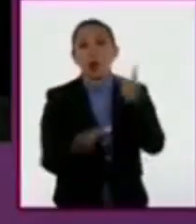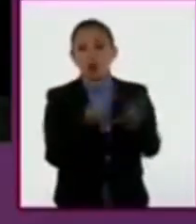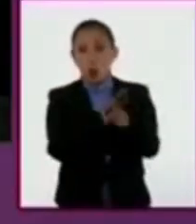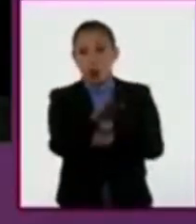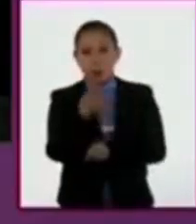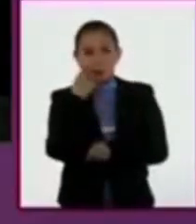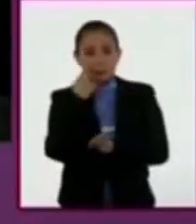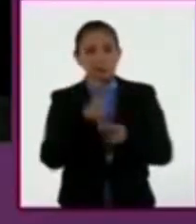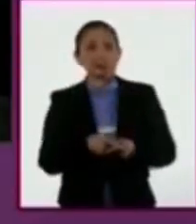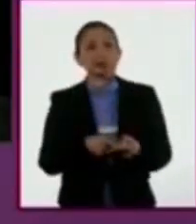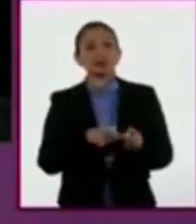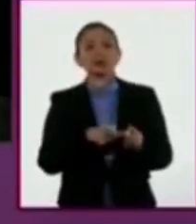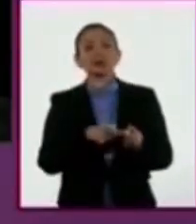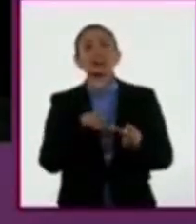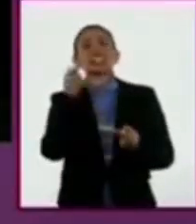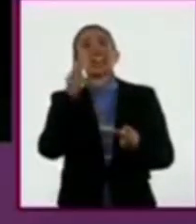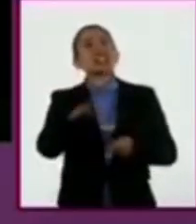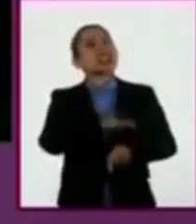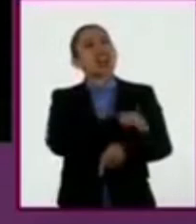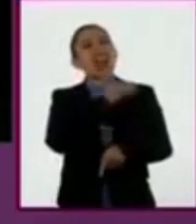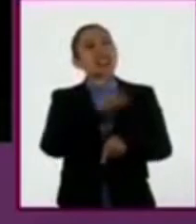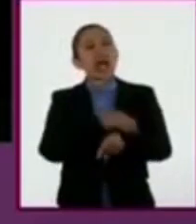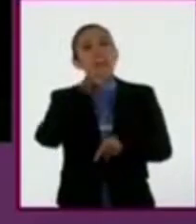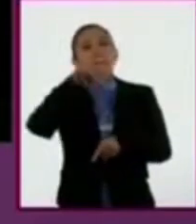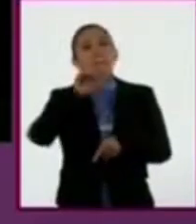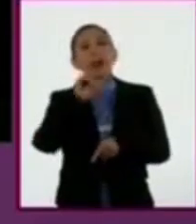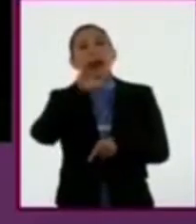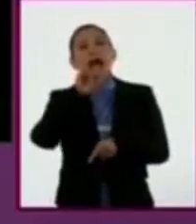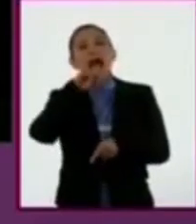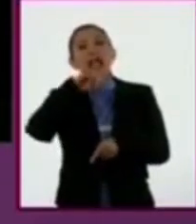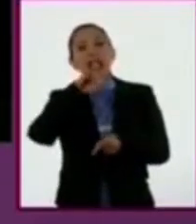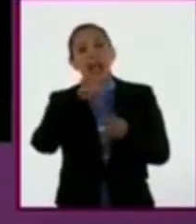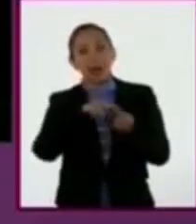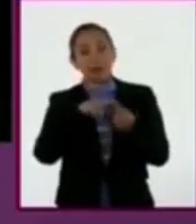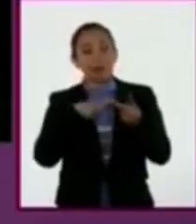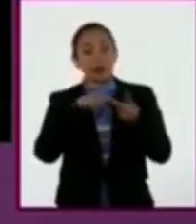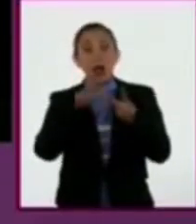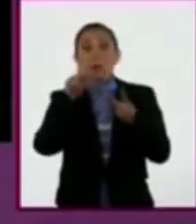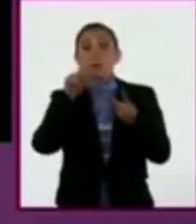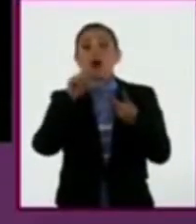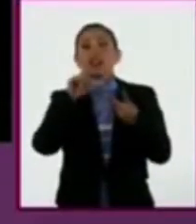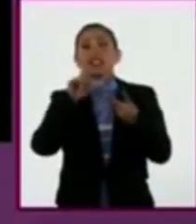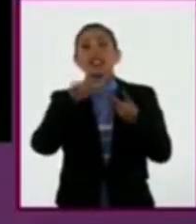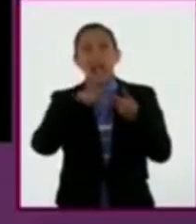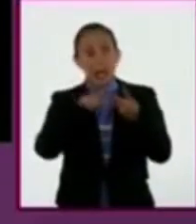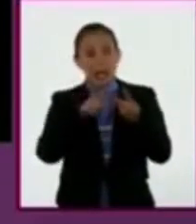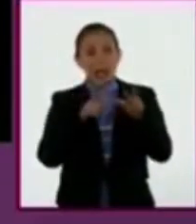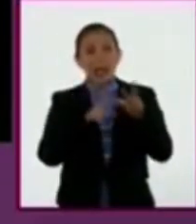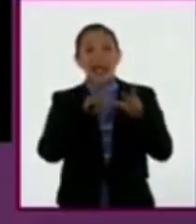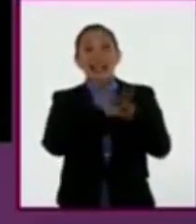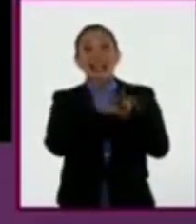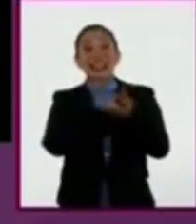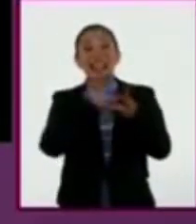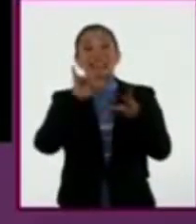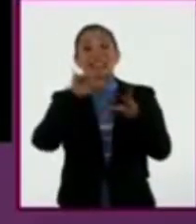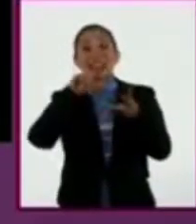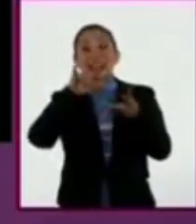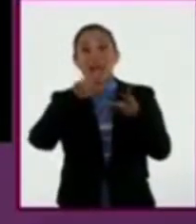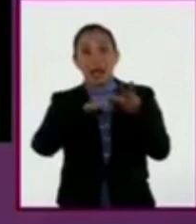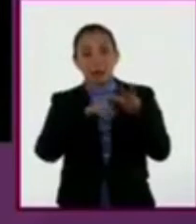son: ¿qué es la energía mecánica? ¿Qué es la energía potencial? ¿Qué es la energía